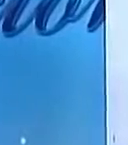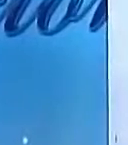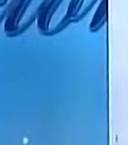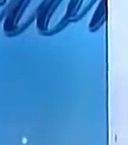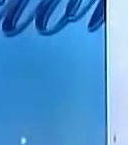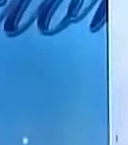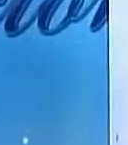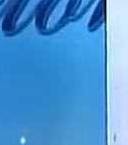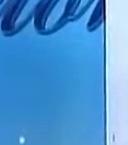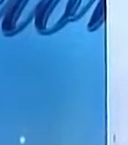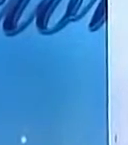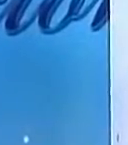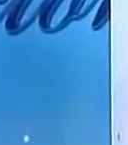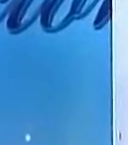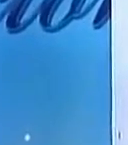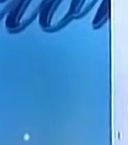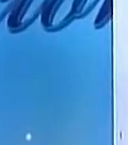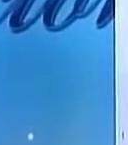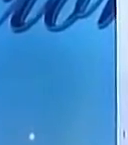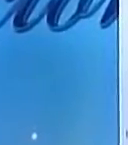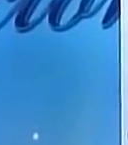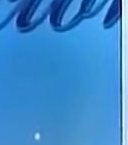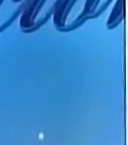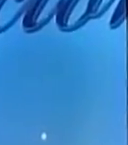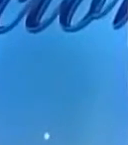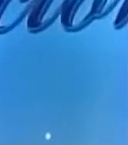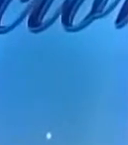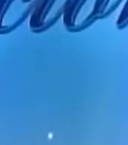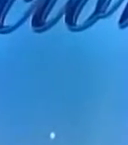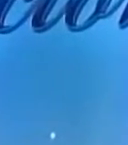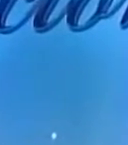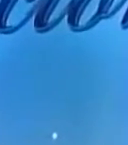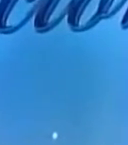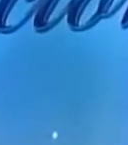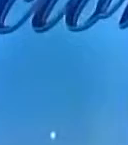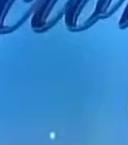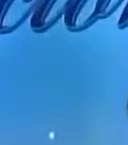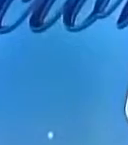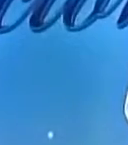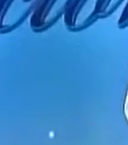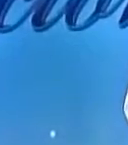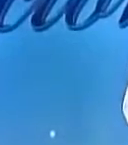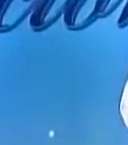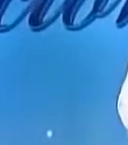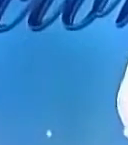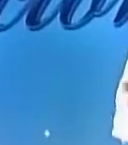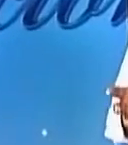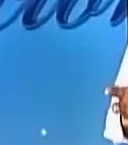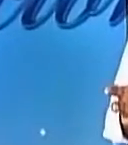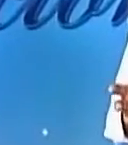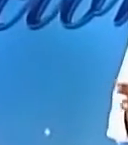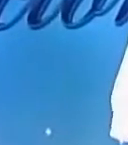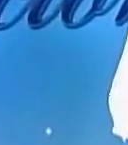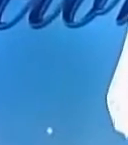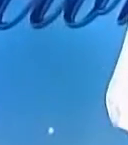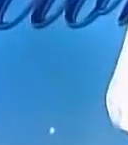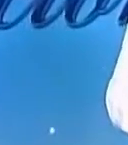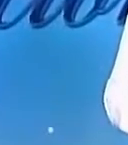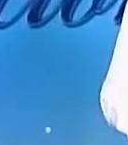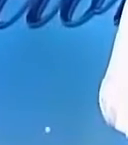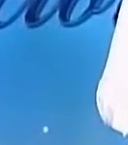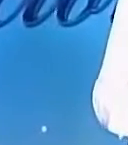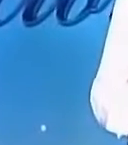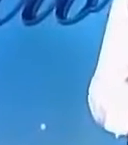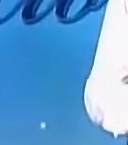abrir un centro médico para todos ustedes, Bioden, Medicinas Integrativas, en el norte de Cali. Ustedes pueden